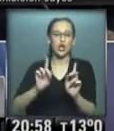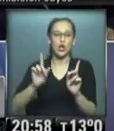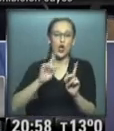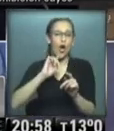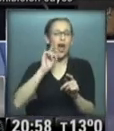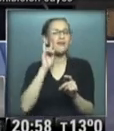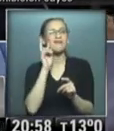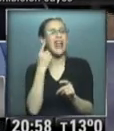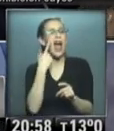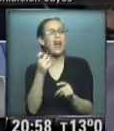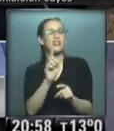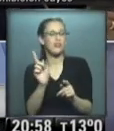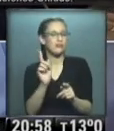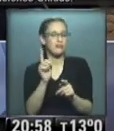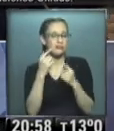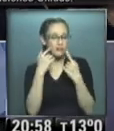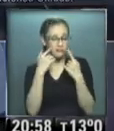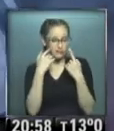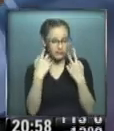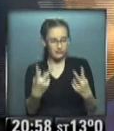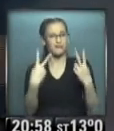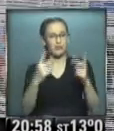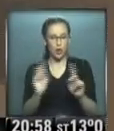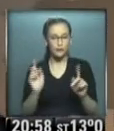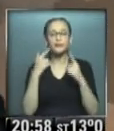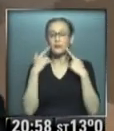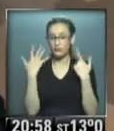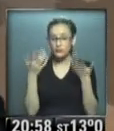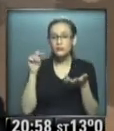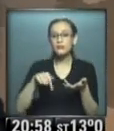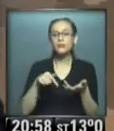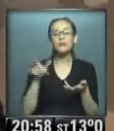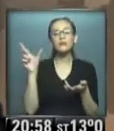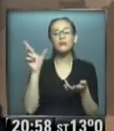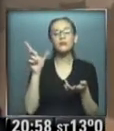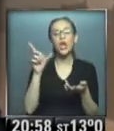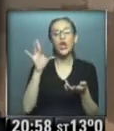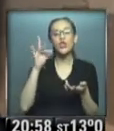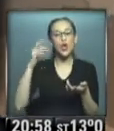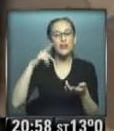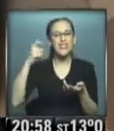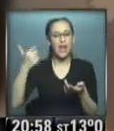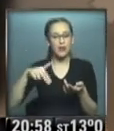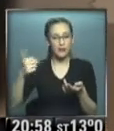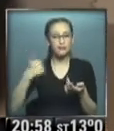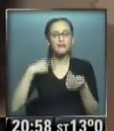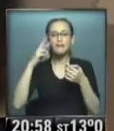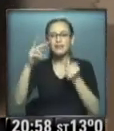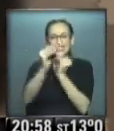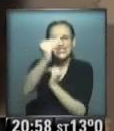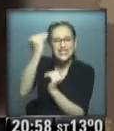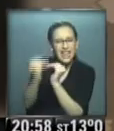aquí sí lo mencionamos. Vamos a ver la tapa, en este caso, que nos llega de la República Dominicana. Miren, abajo, abajo de